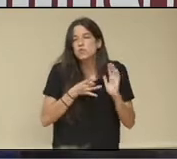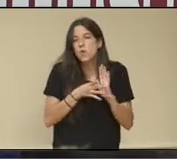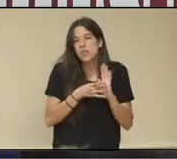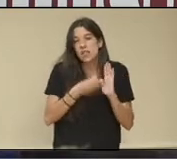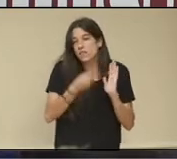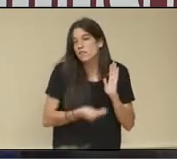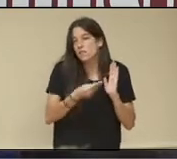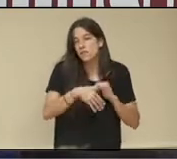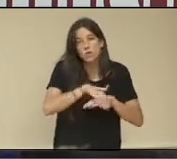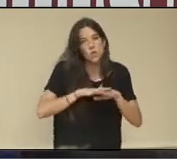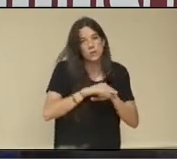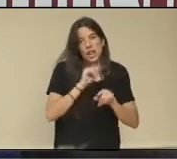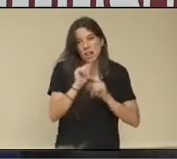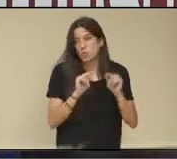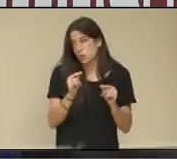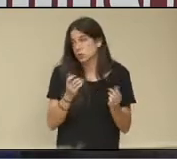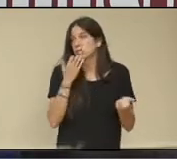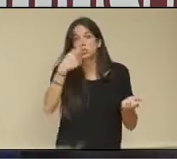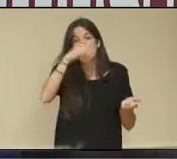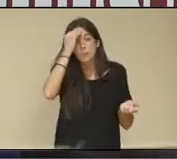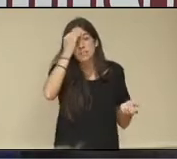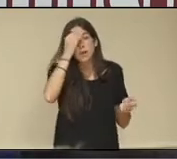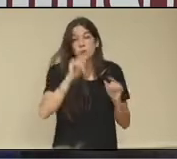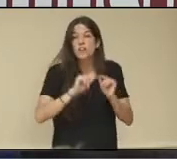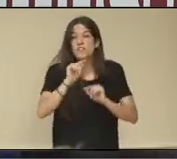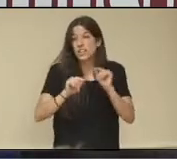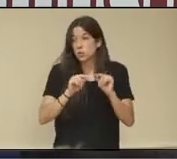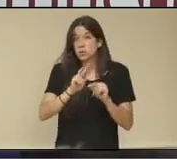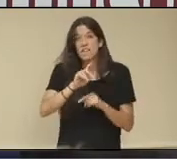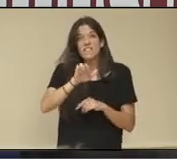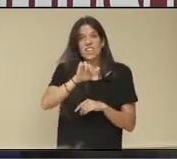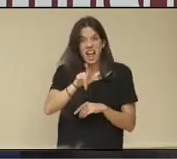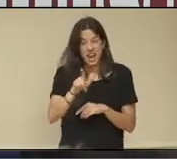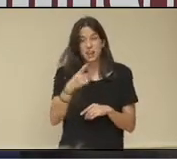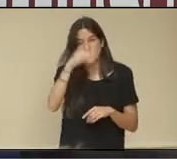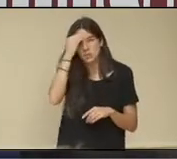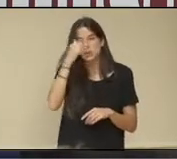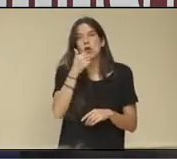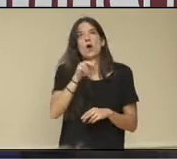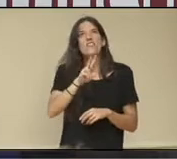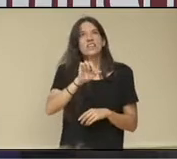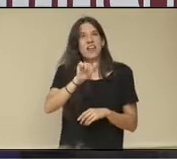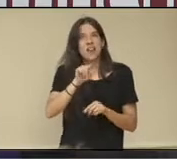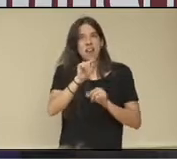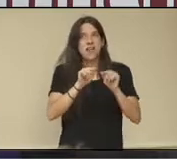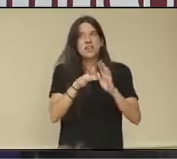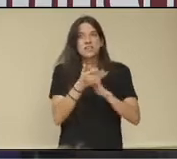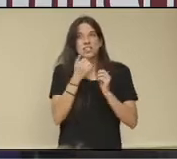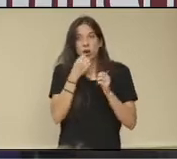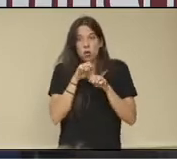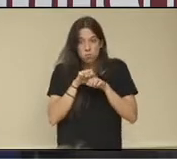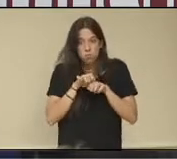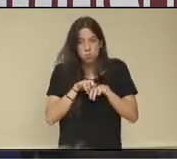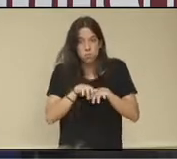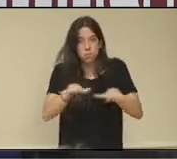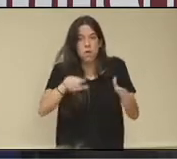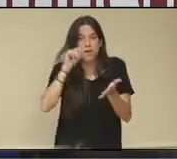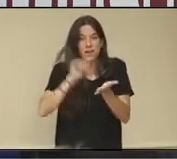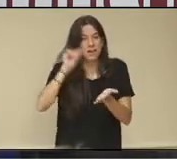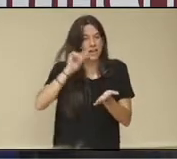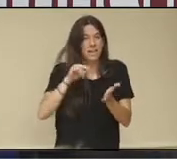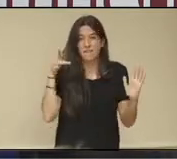virus. Cuando pensamos en la idea de viral, es algo que se propaga de una forma casi